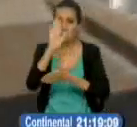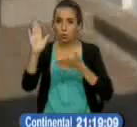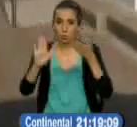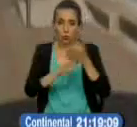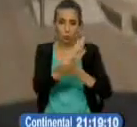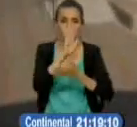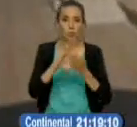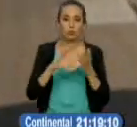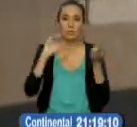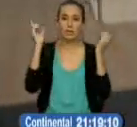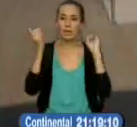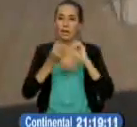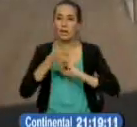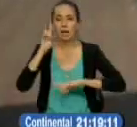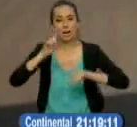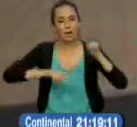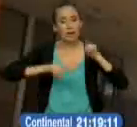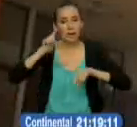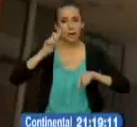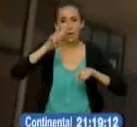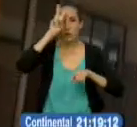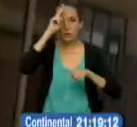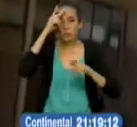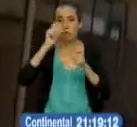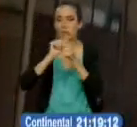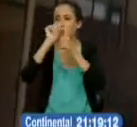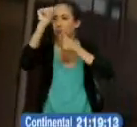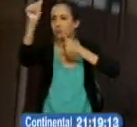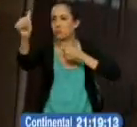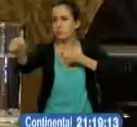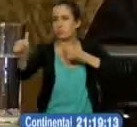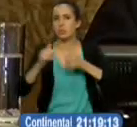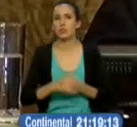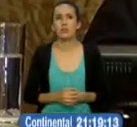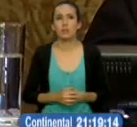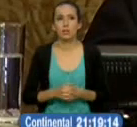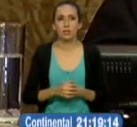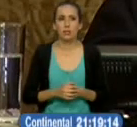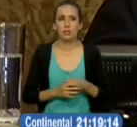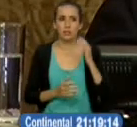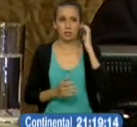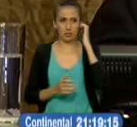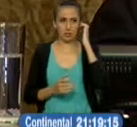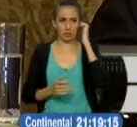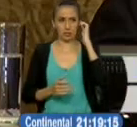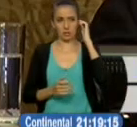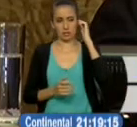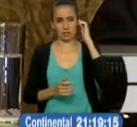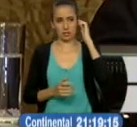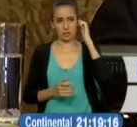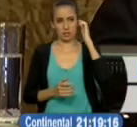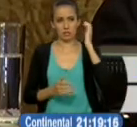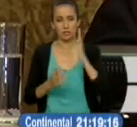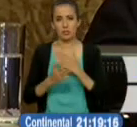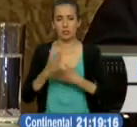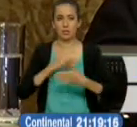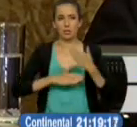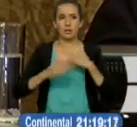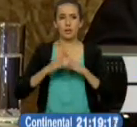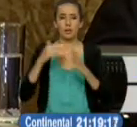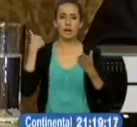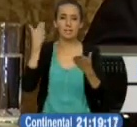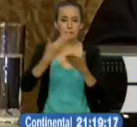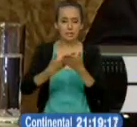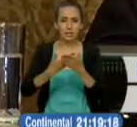milenio habrían generado inconvenientes principalmente en el traslado de los estudiantes. Los niños no pueden caminar 12, 15 kilómetros diarios para llegar a una escuela,